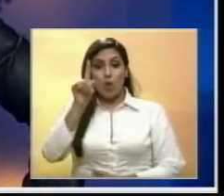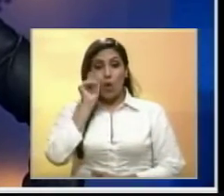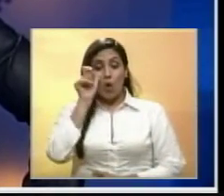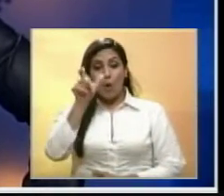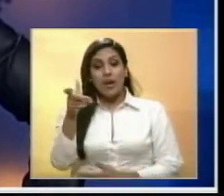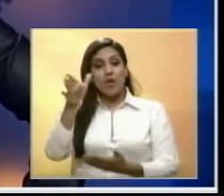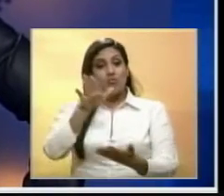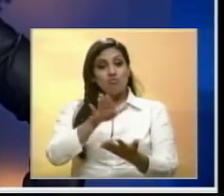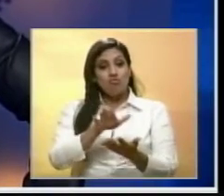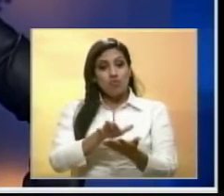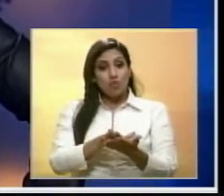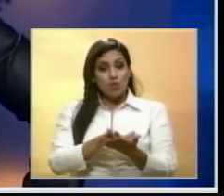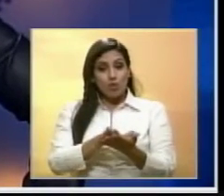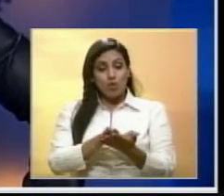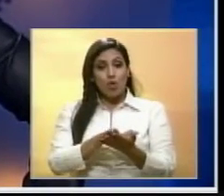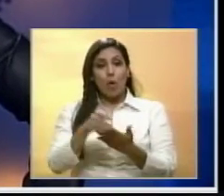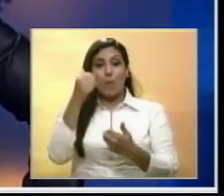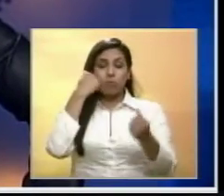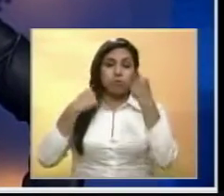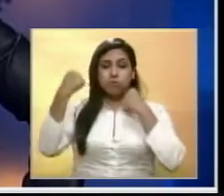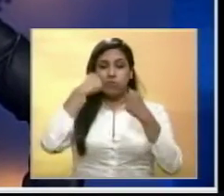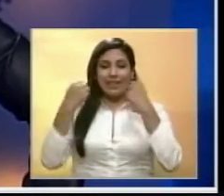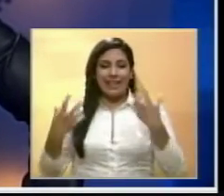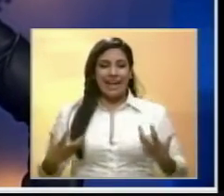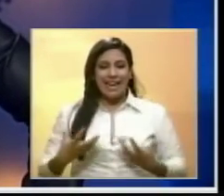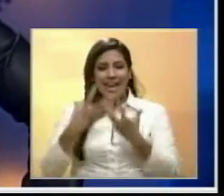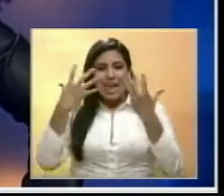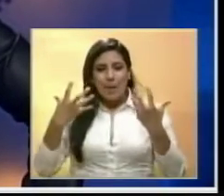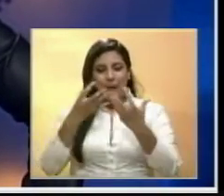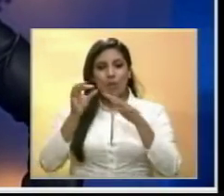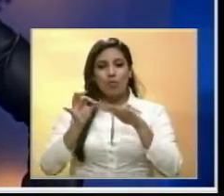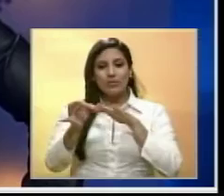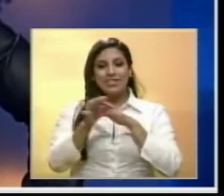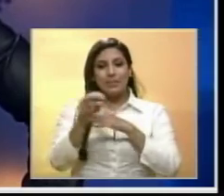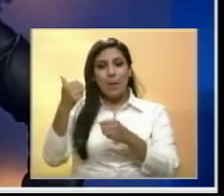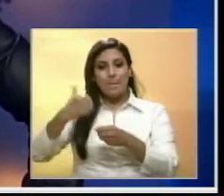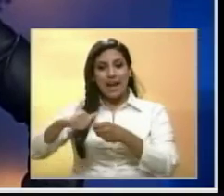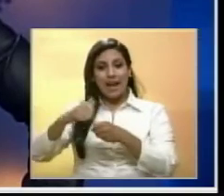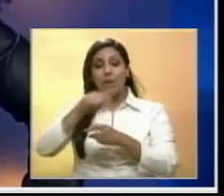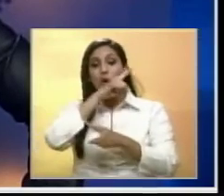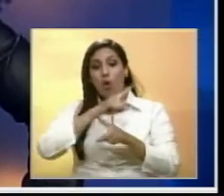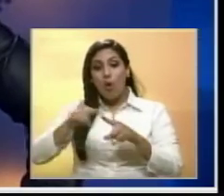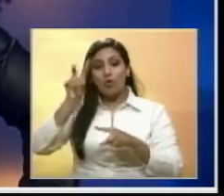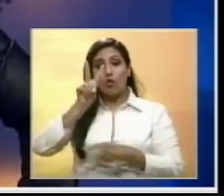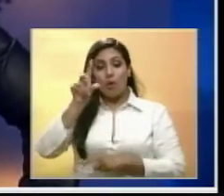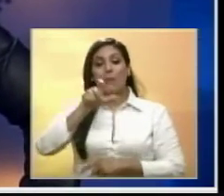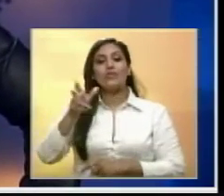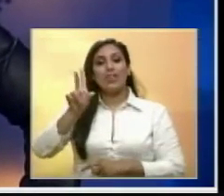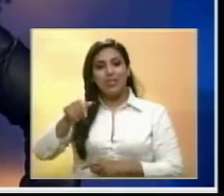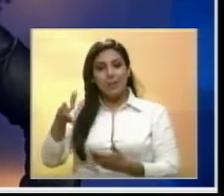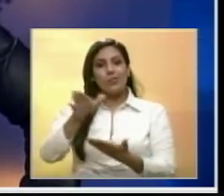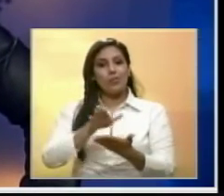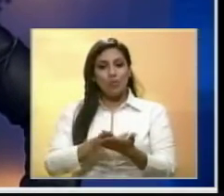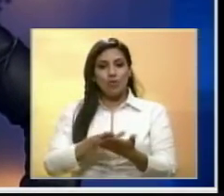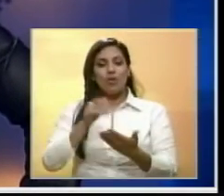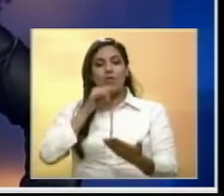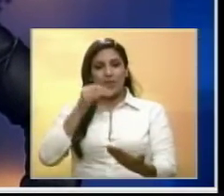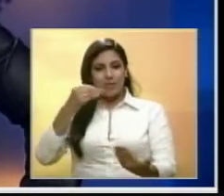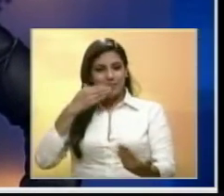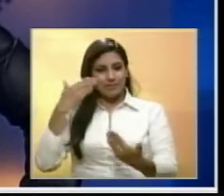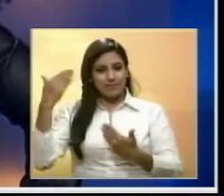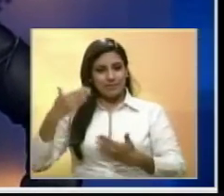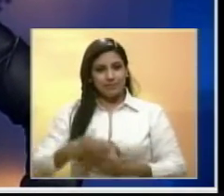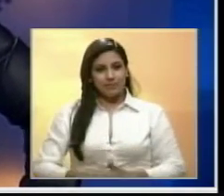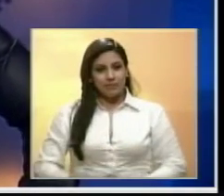murió luego de haber sido golpeado y quemado en el municipio de Maracaibo. En este hecho, otros 2 sujetos fallecieron. Nuestra compañera Jenny Soto